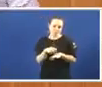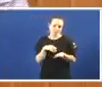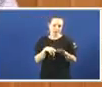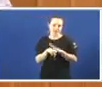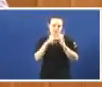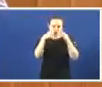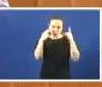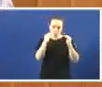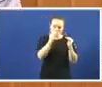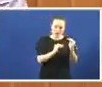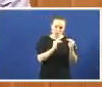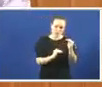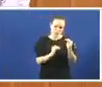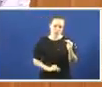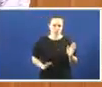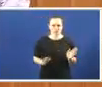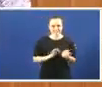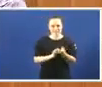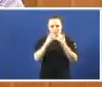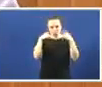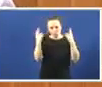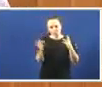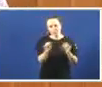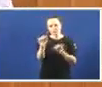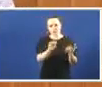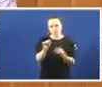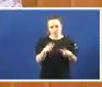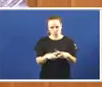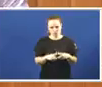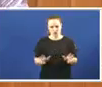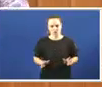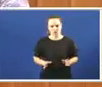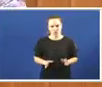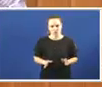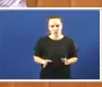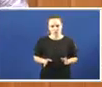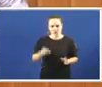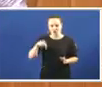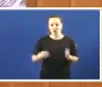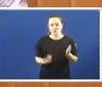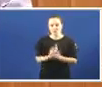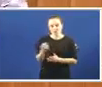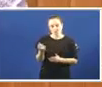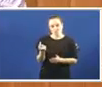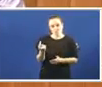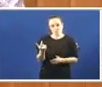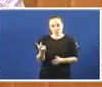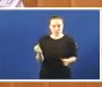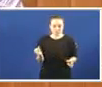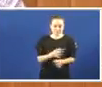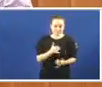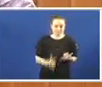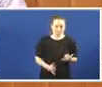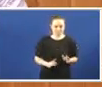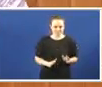do público, os servizos públicos e a protección social. Vostede hoxe pola mañá se trabucou un pouco, creo eu, pero o viña